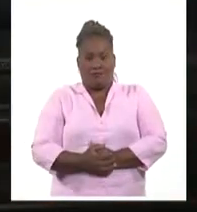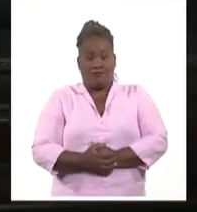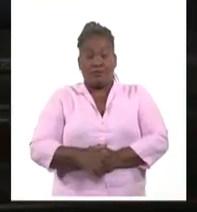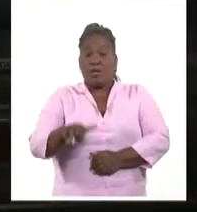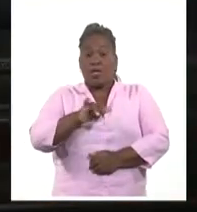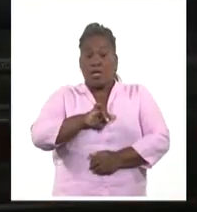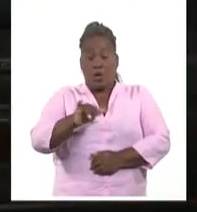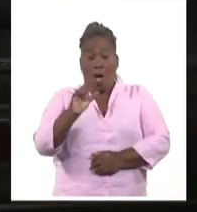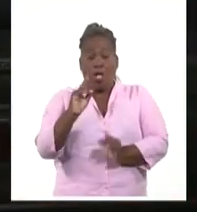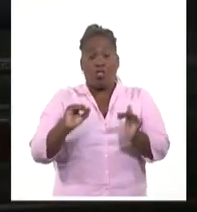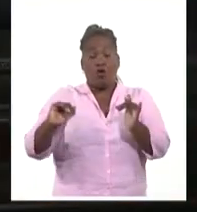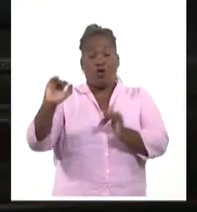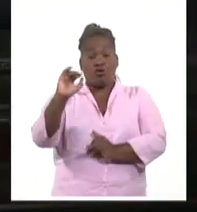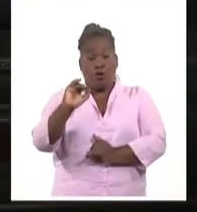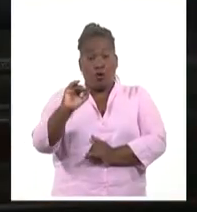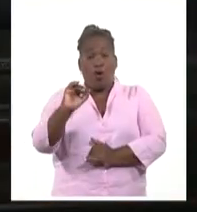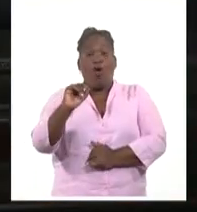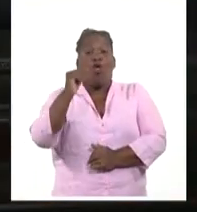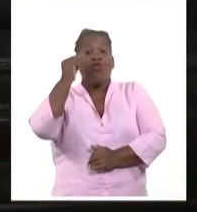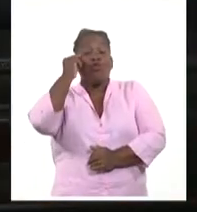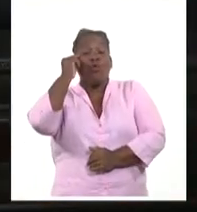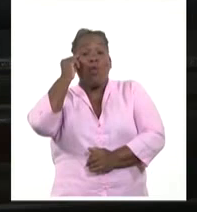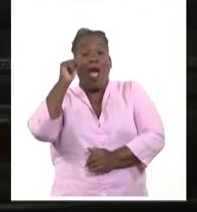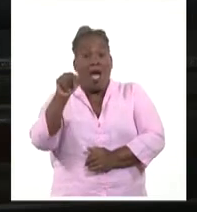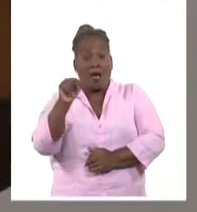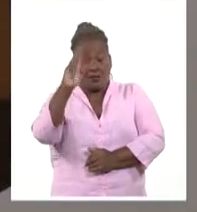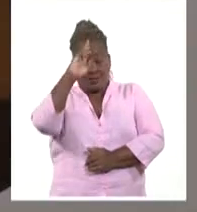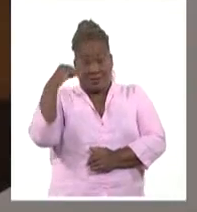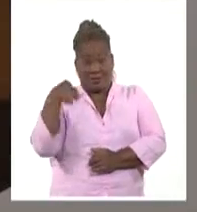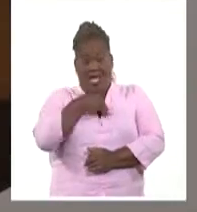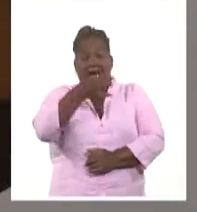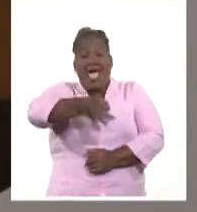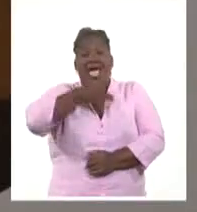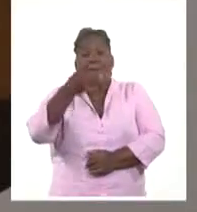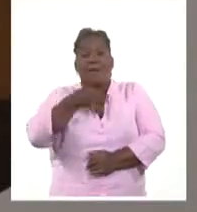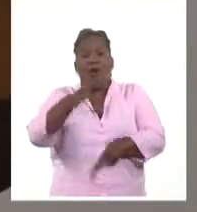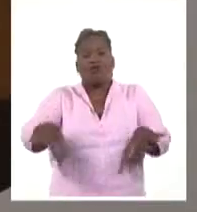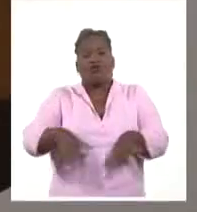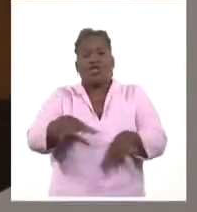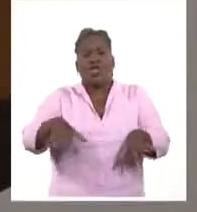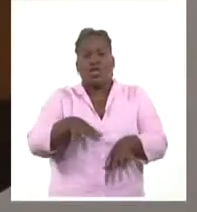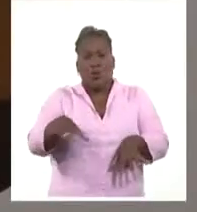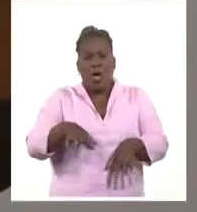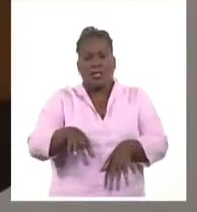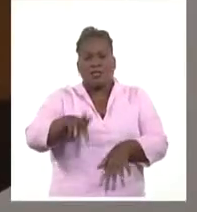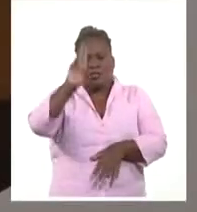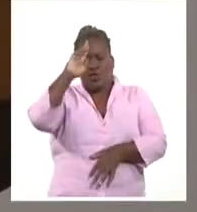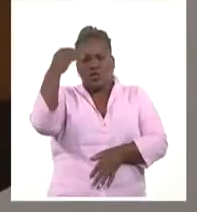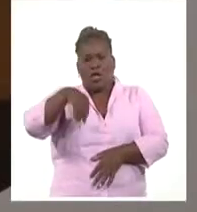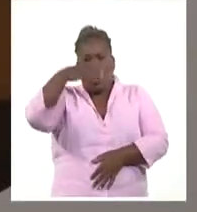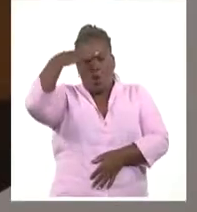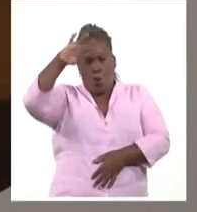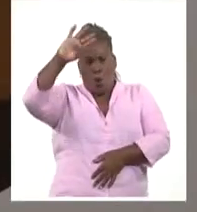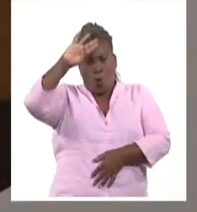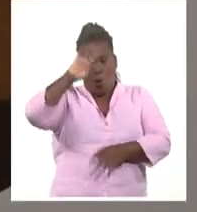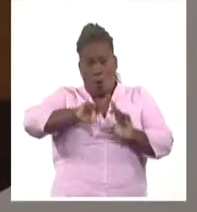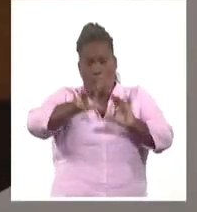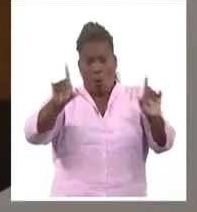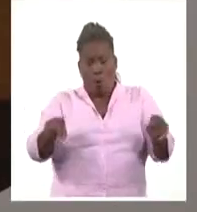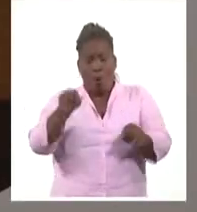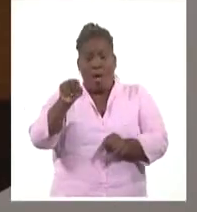el doctor Francisco Durán informó sobre la situación sanitaria actual de Cuba y las principales incidencias de